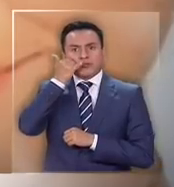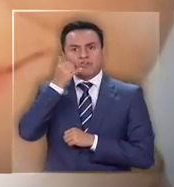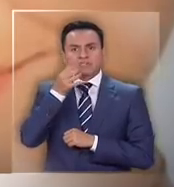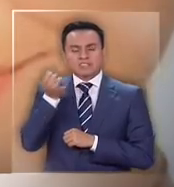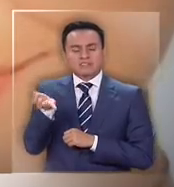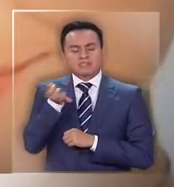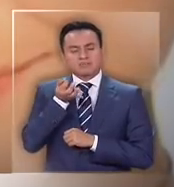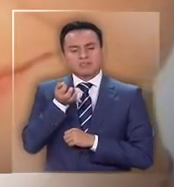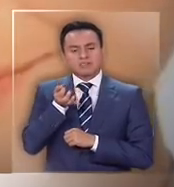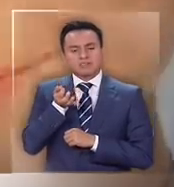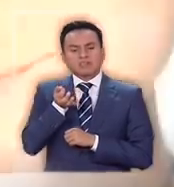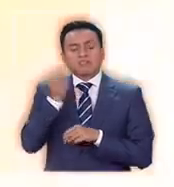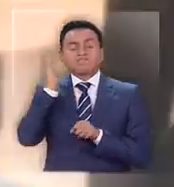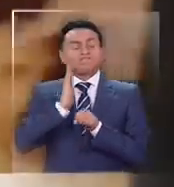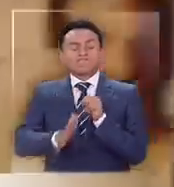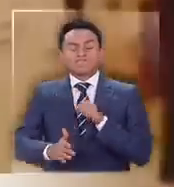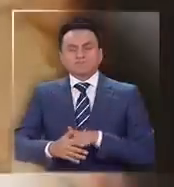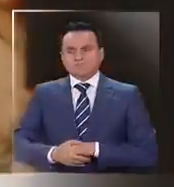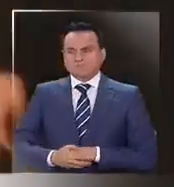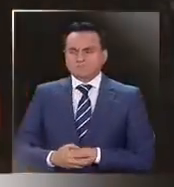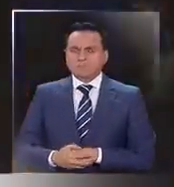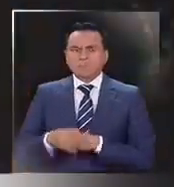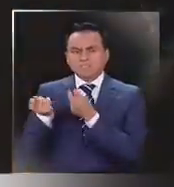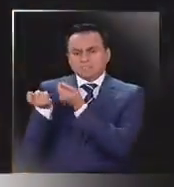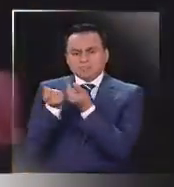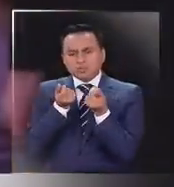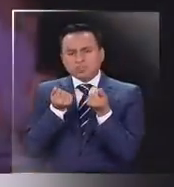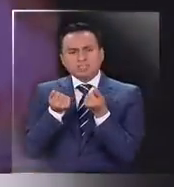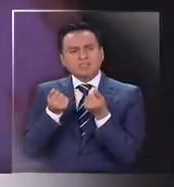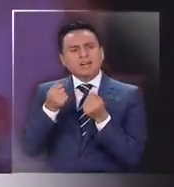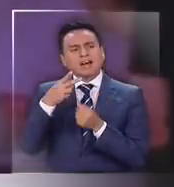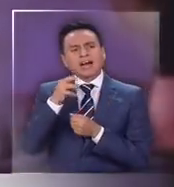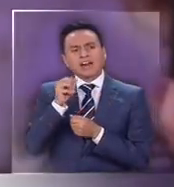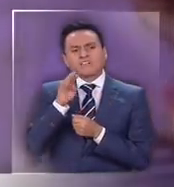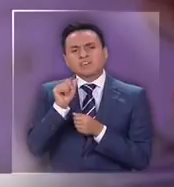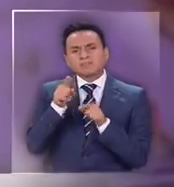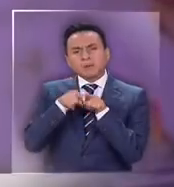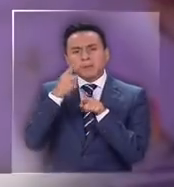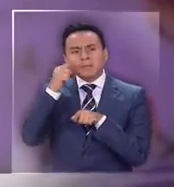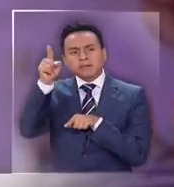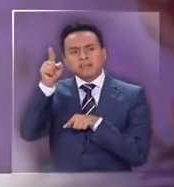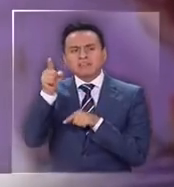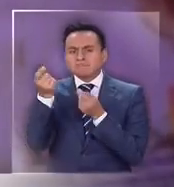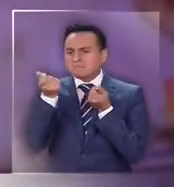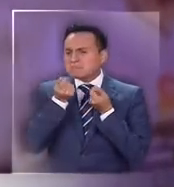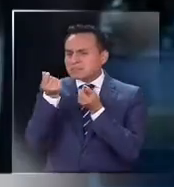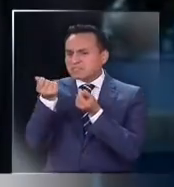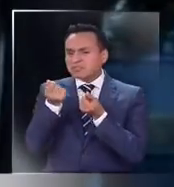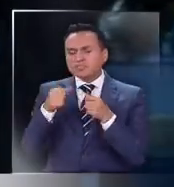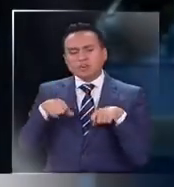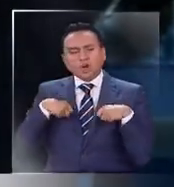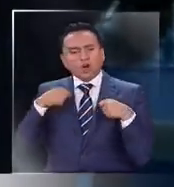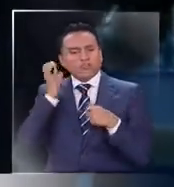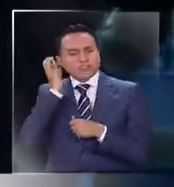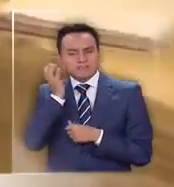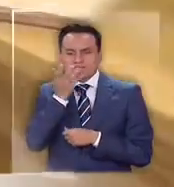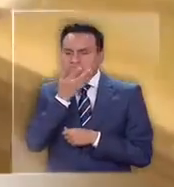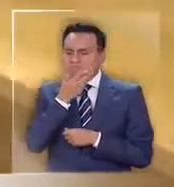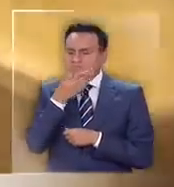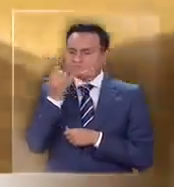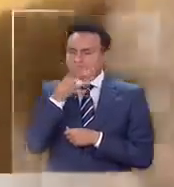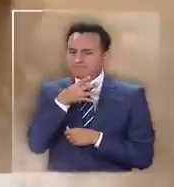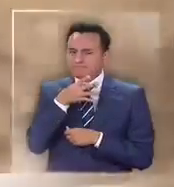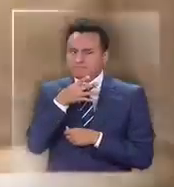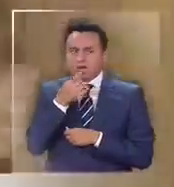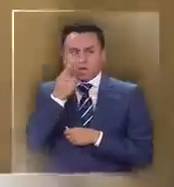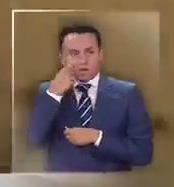para decirme que estaba despedida. Las similitudes con el caso de Harvey Weinstein son evidentes. Chicas jóvenes, atractivas,